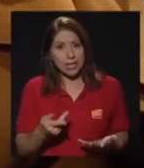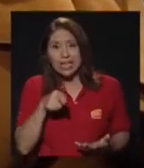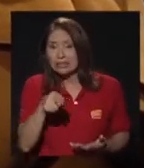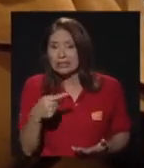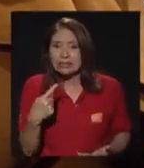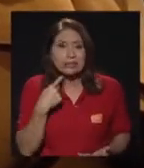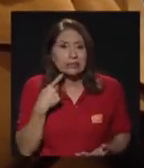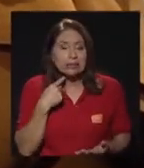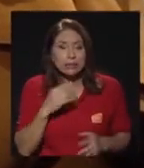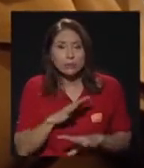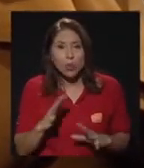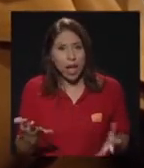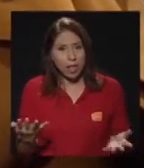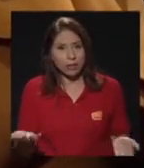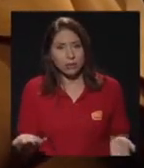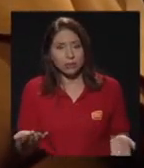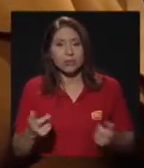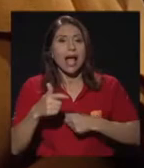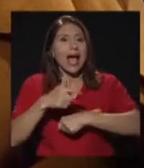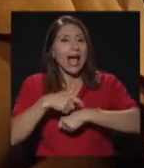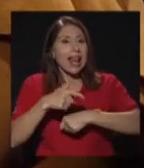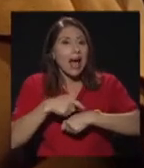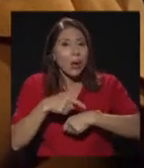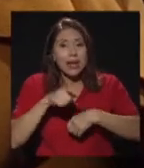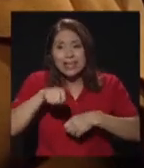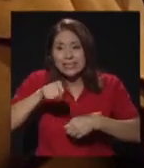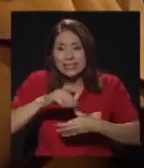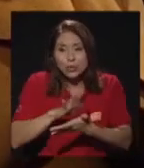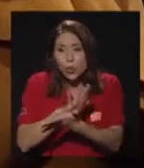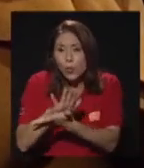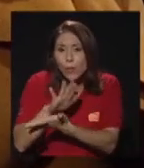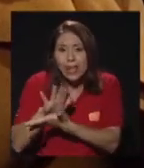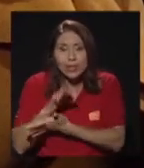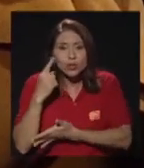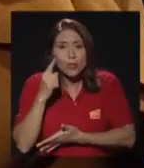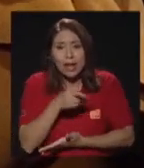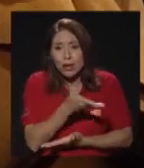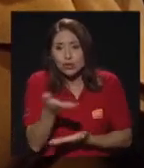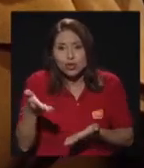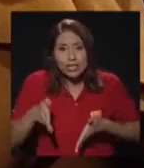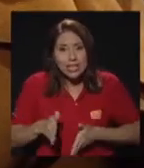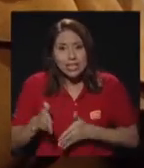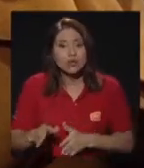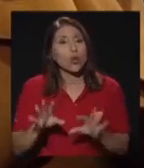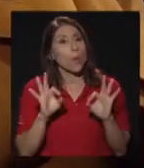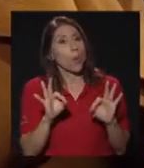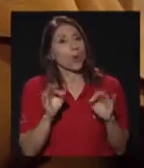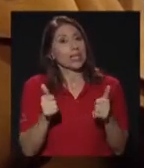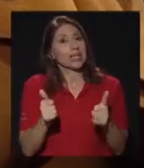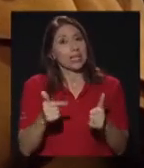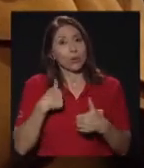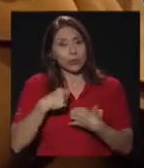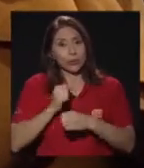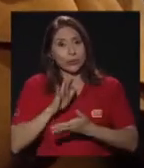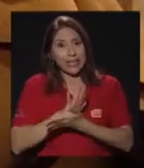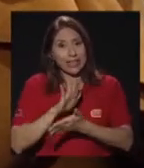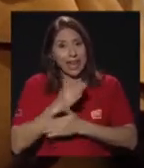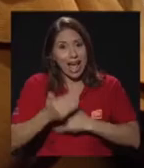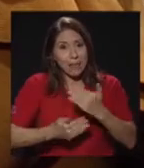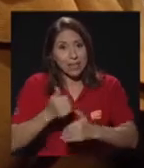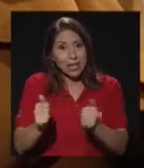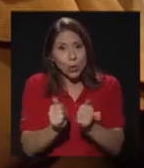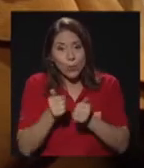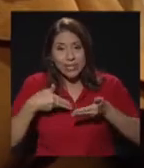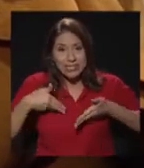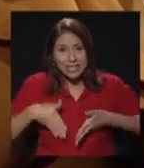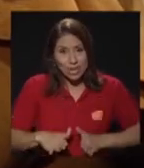muy, muy altos a la hora de documentar a los chiquitos. Y ahí, por dicha, cuando yo hice el trámite con mis hijos, los primeros, la